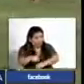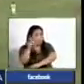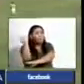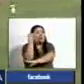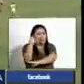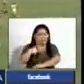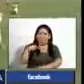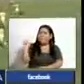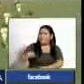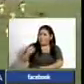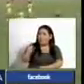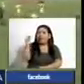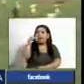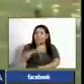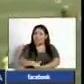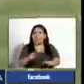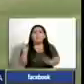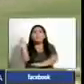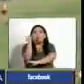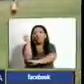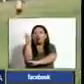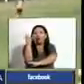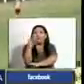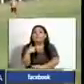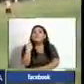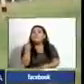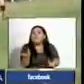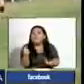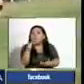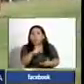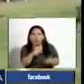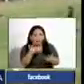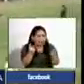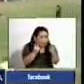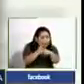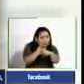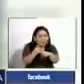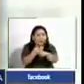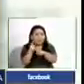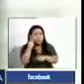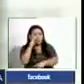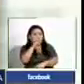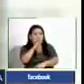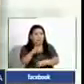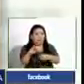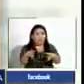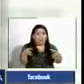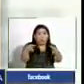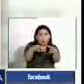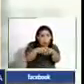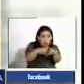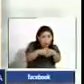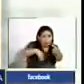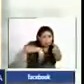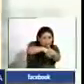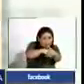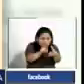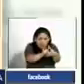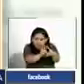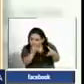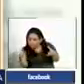pandemia. Sí, deportes en medio de la pandemia. Fíjese que hay movimientos, hay cosas que están sucediendo, se están moviendo algunas piezas en el